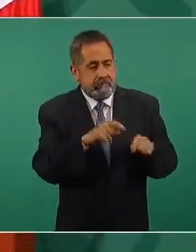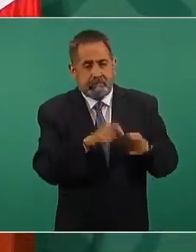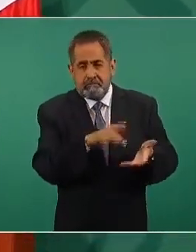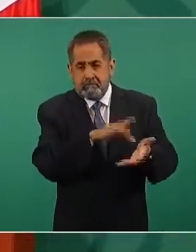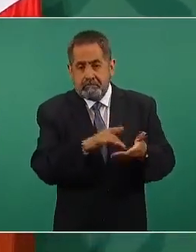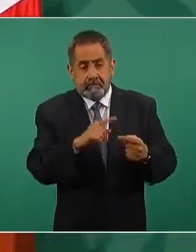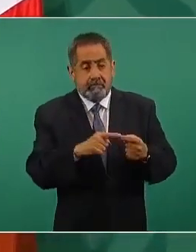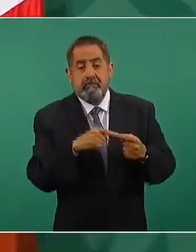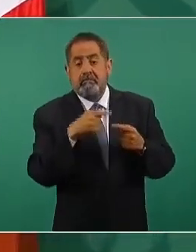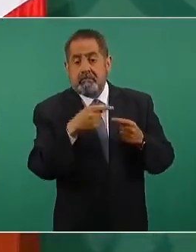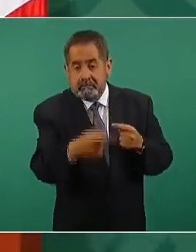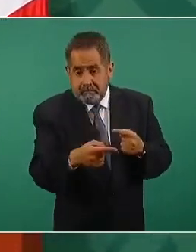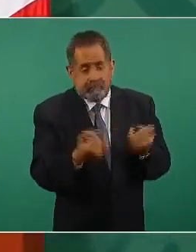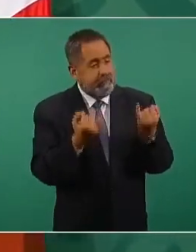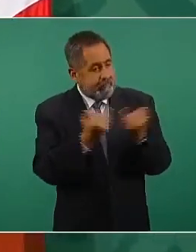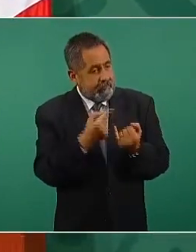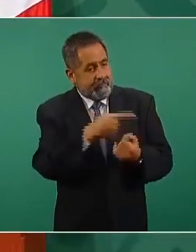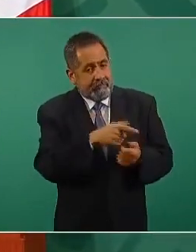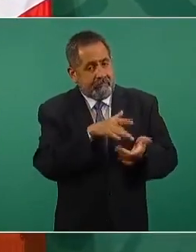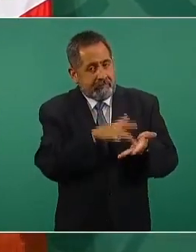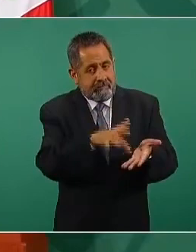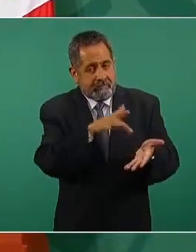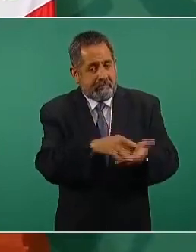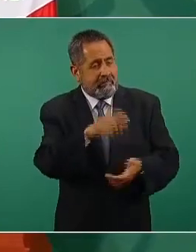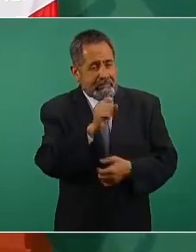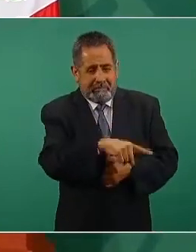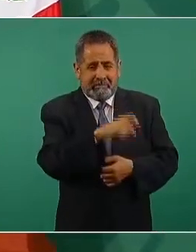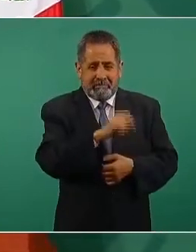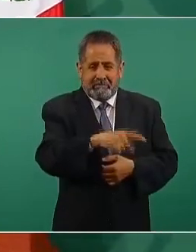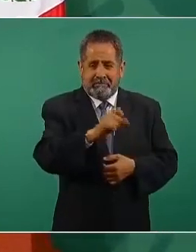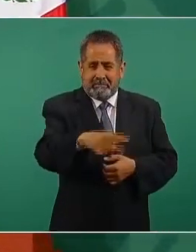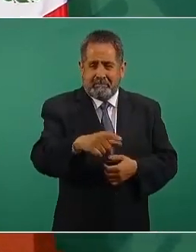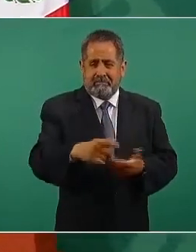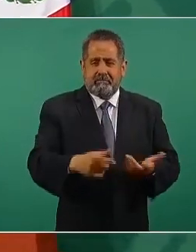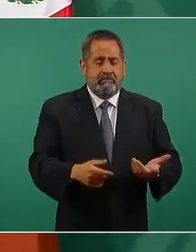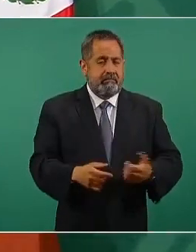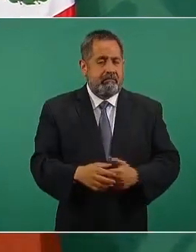Y el que siguió, impulsado por este periódico.